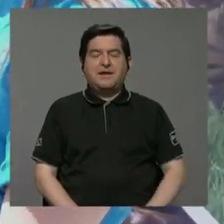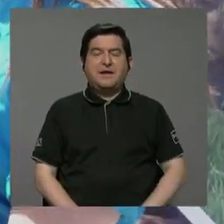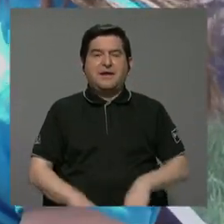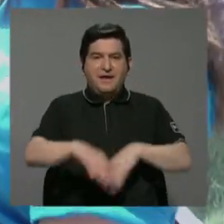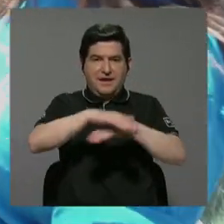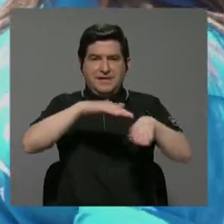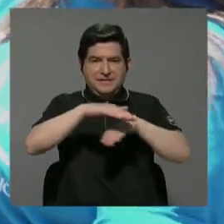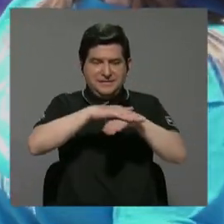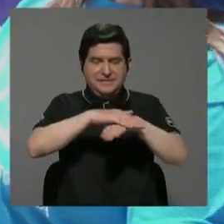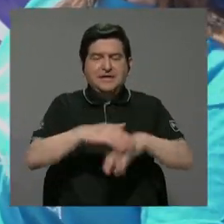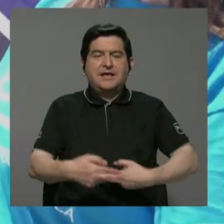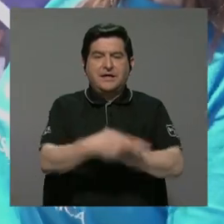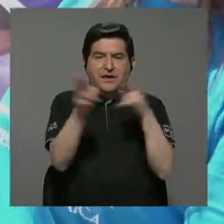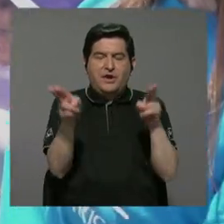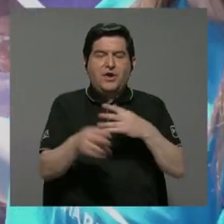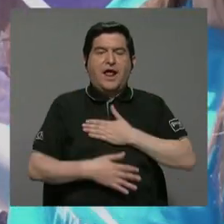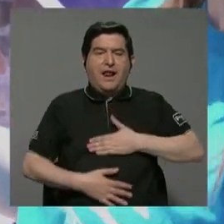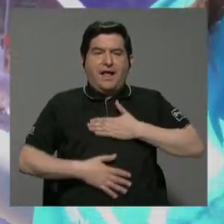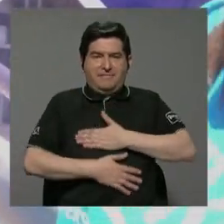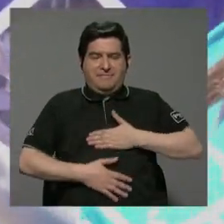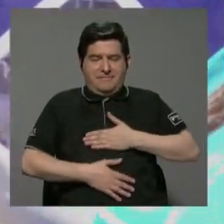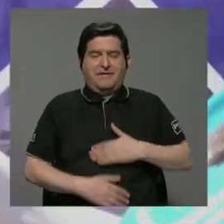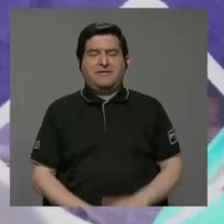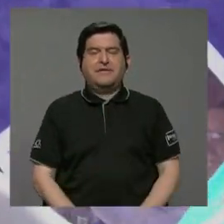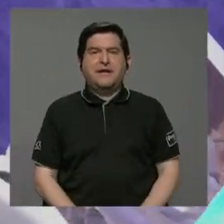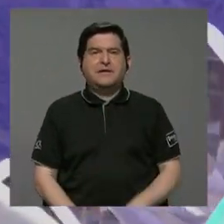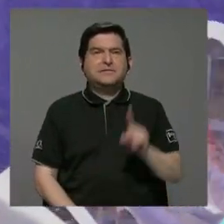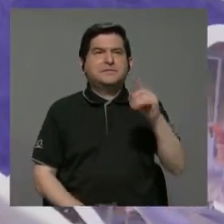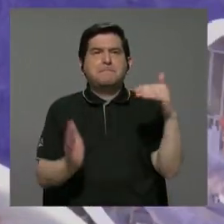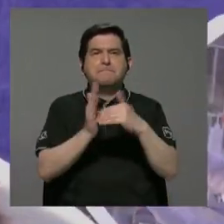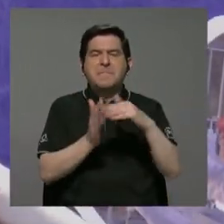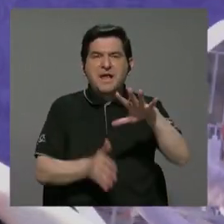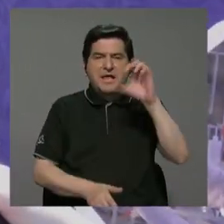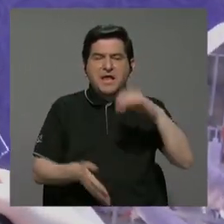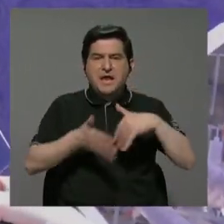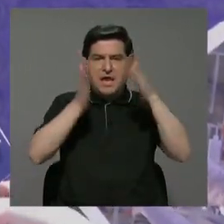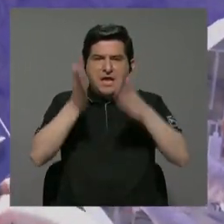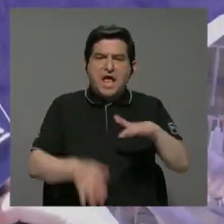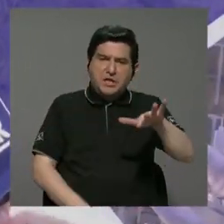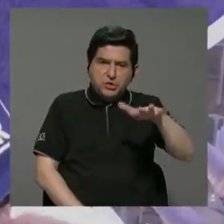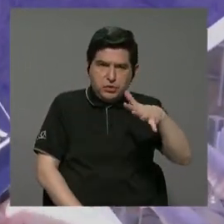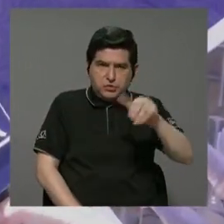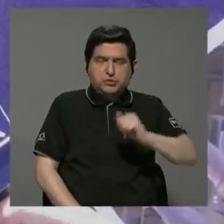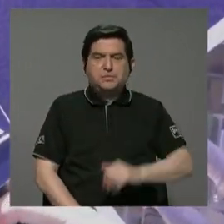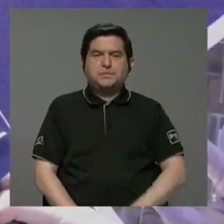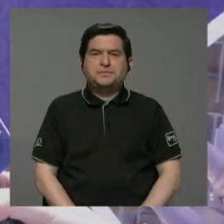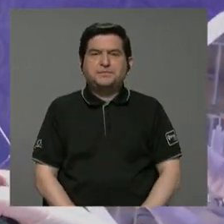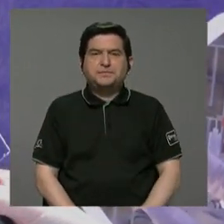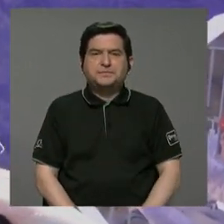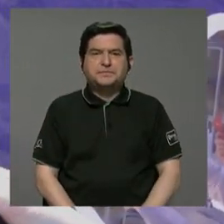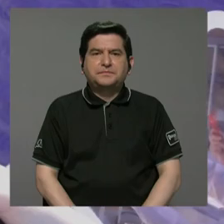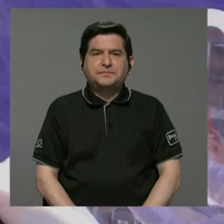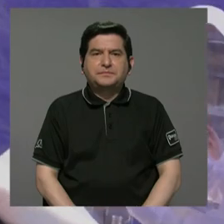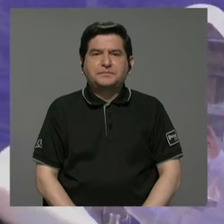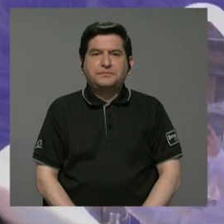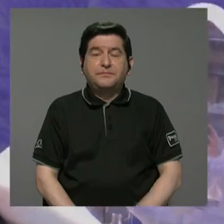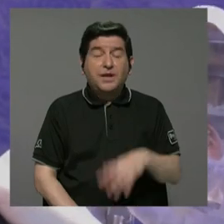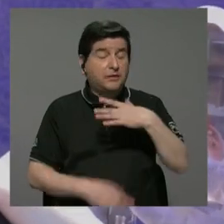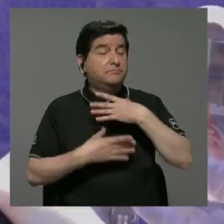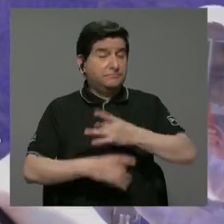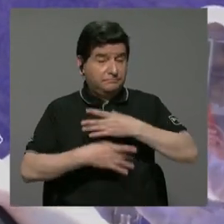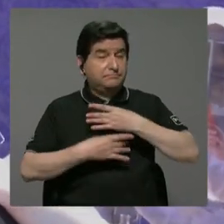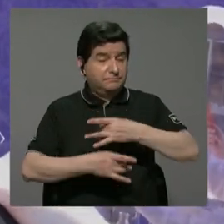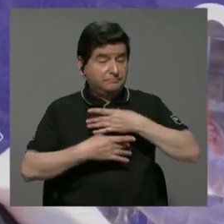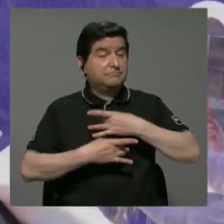regional de Atenas, ¿verdad? Somos 1.500 estudiantes aproximadamente. Es algo